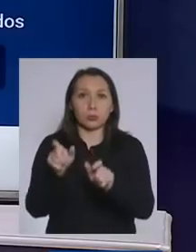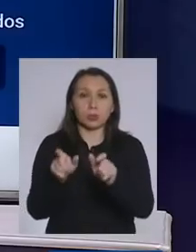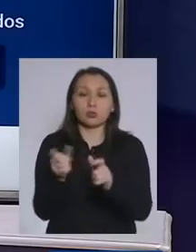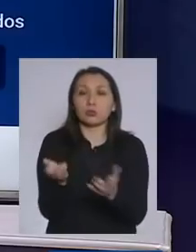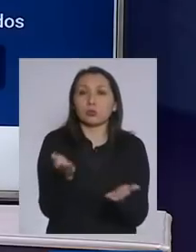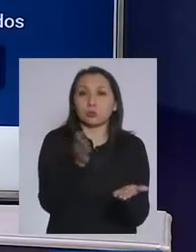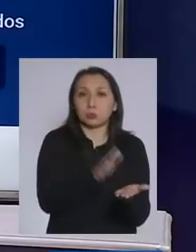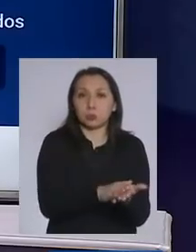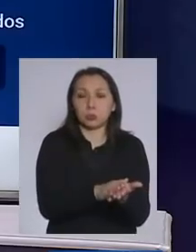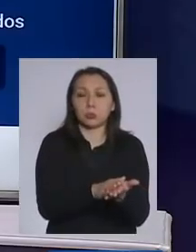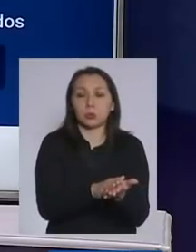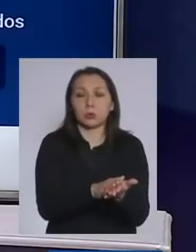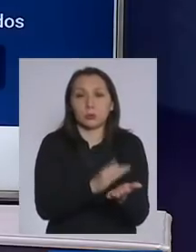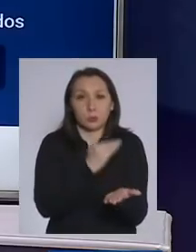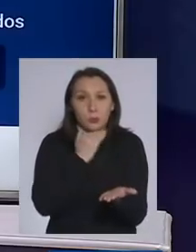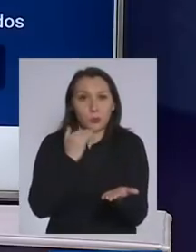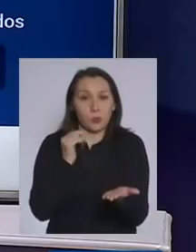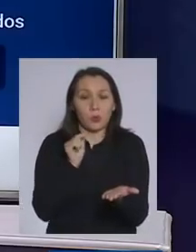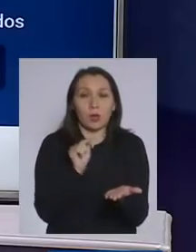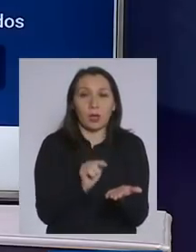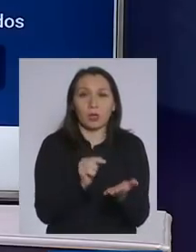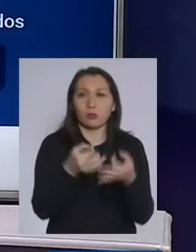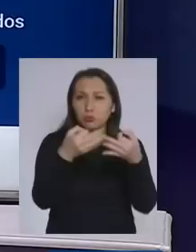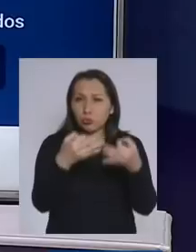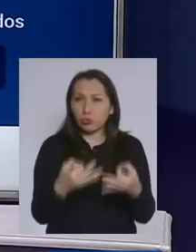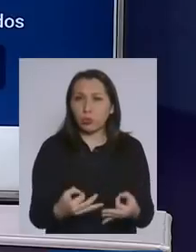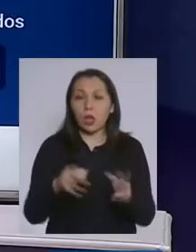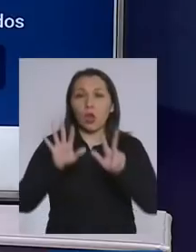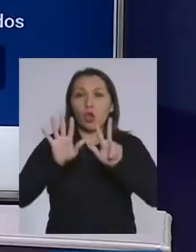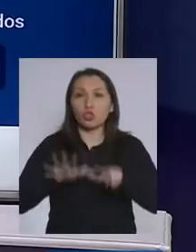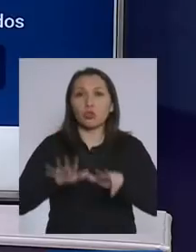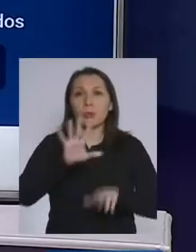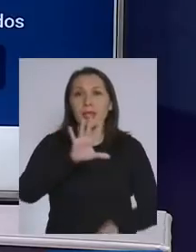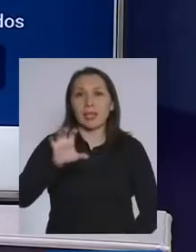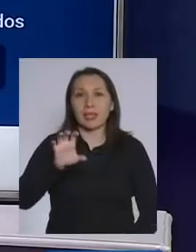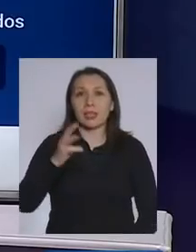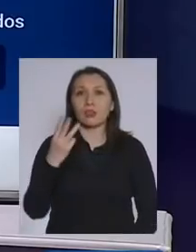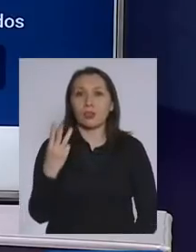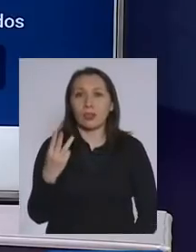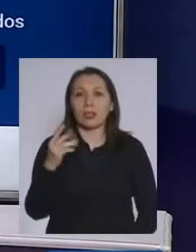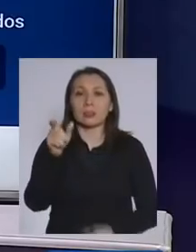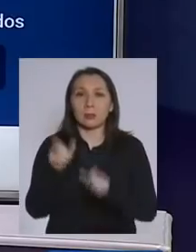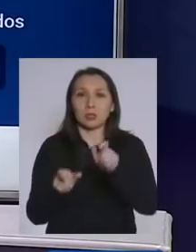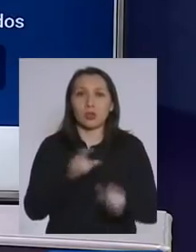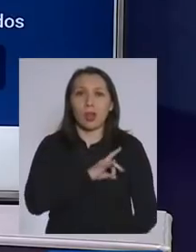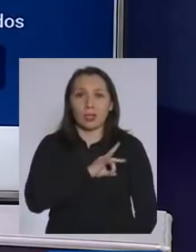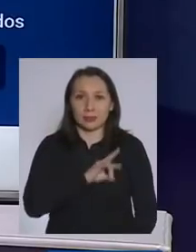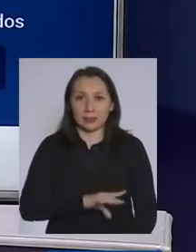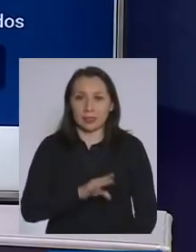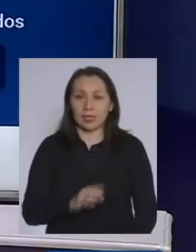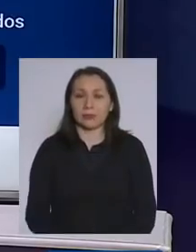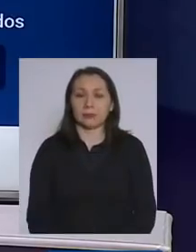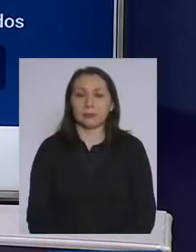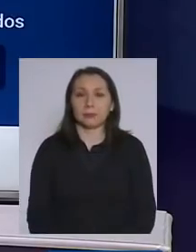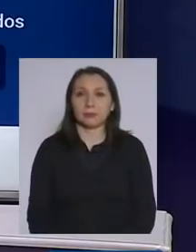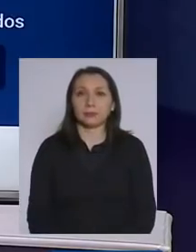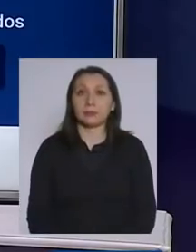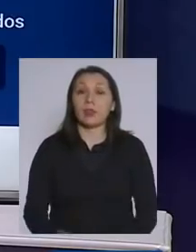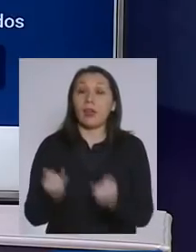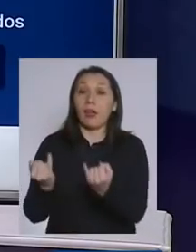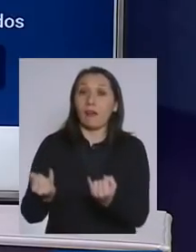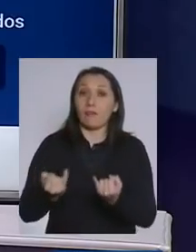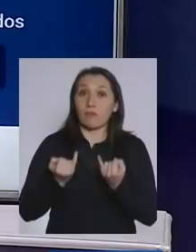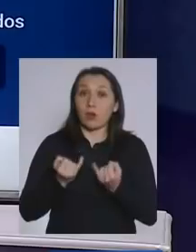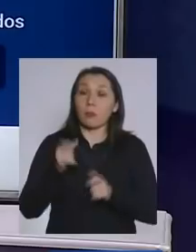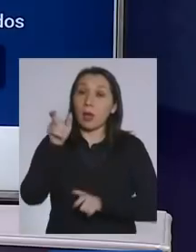registros de personas fallecidas, acumulando 8.503 en el país. En cuanto a la